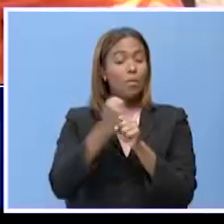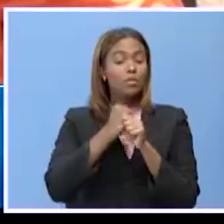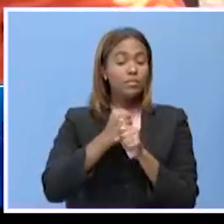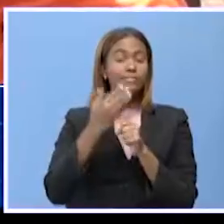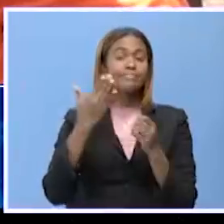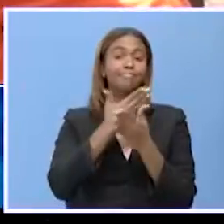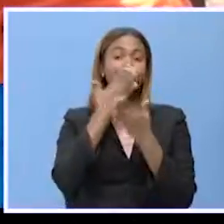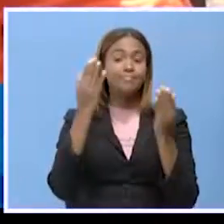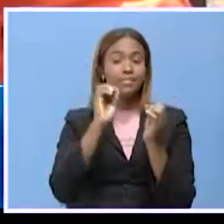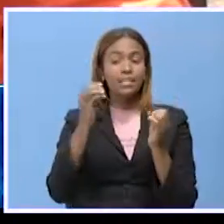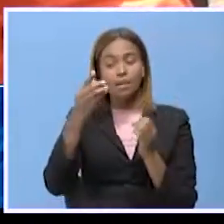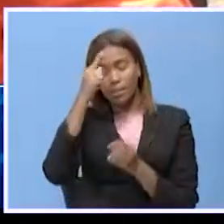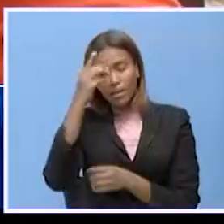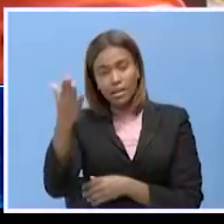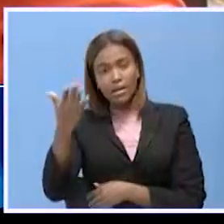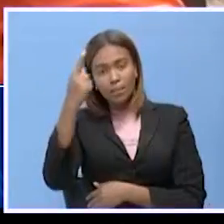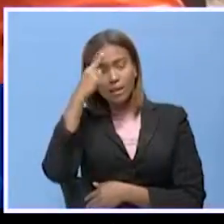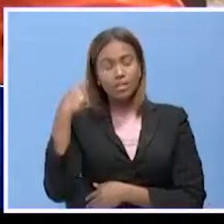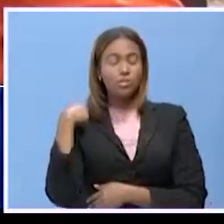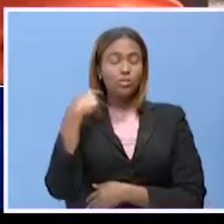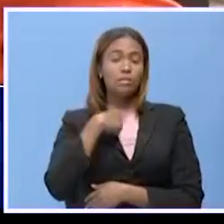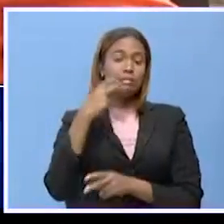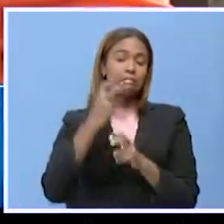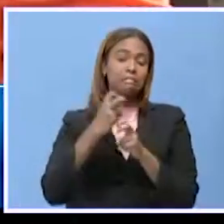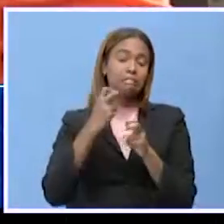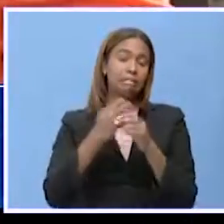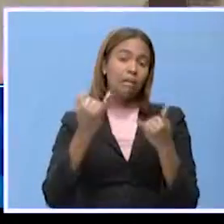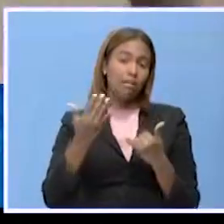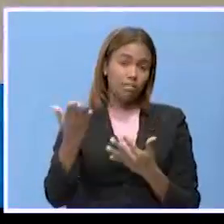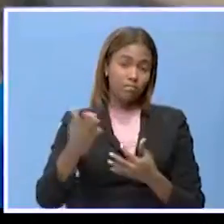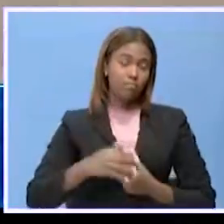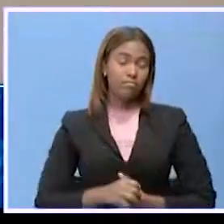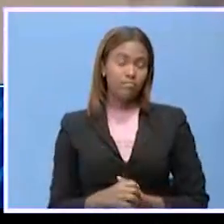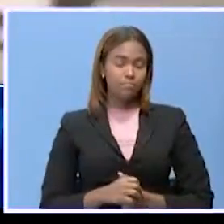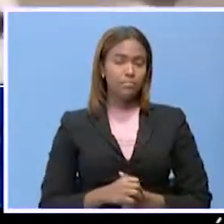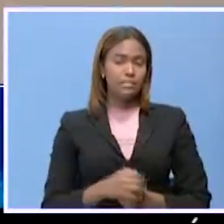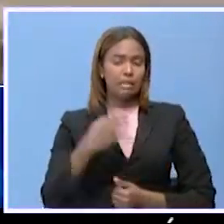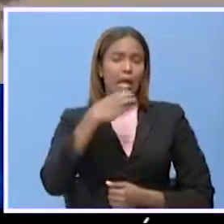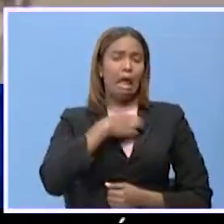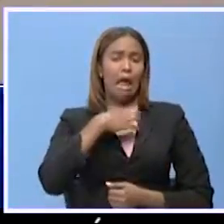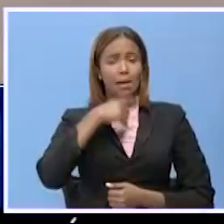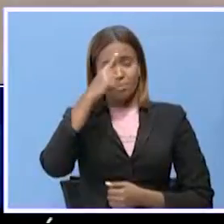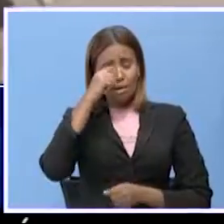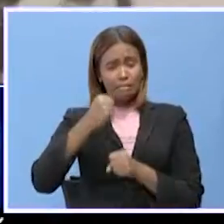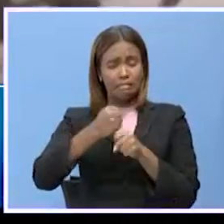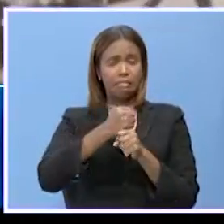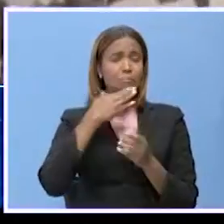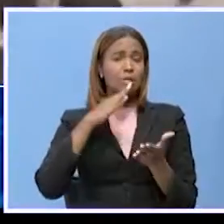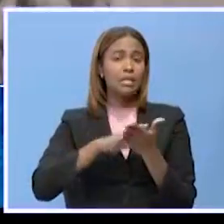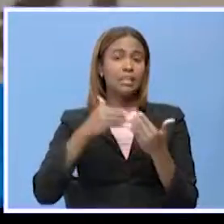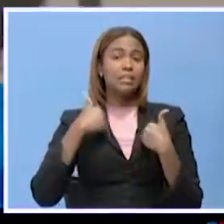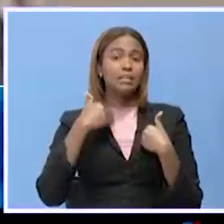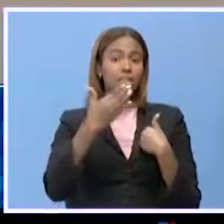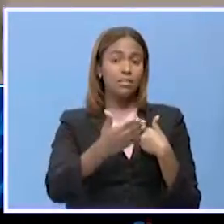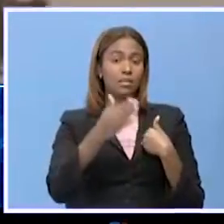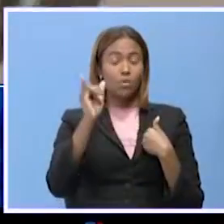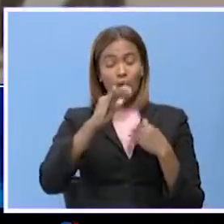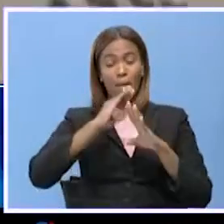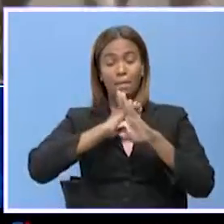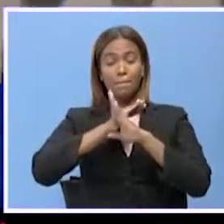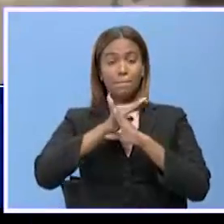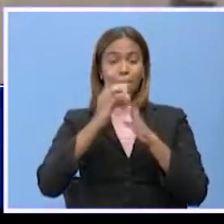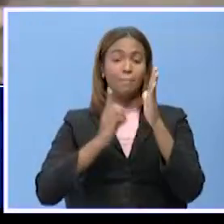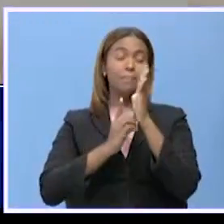allá, porque nosotros la vaina está muy difícil allá. Se quejan por la inseguridad social que vive su nación, lo que impide